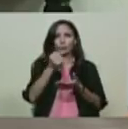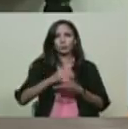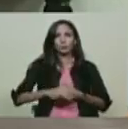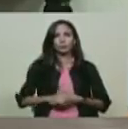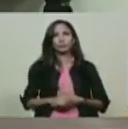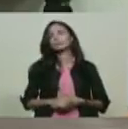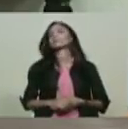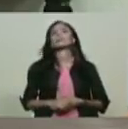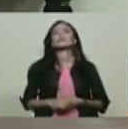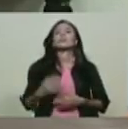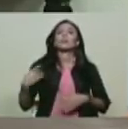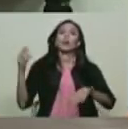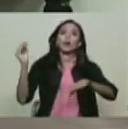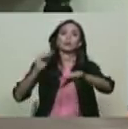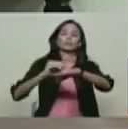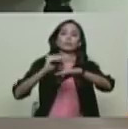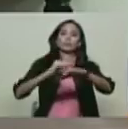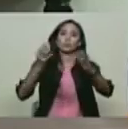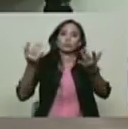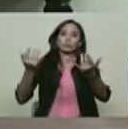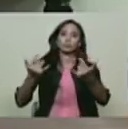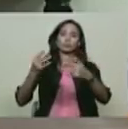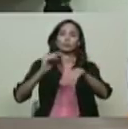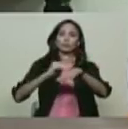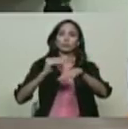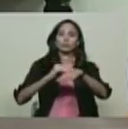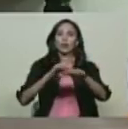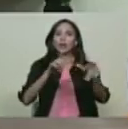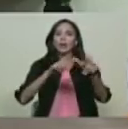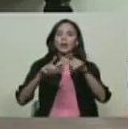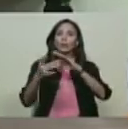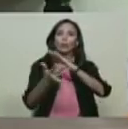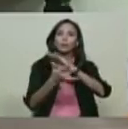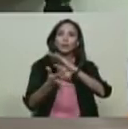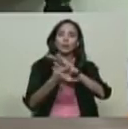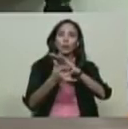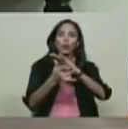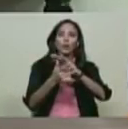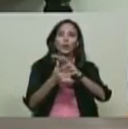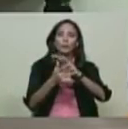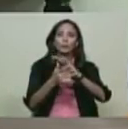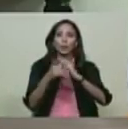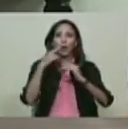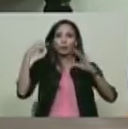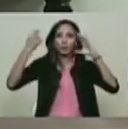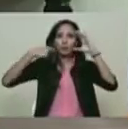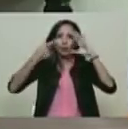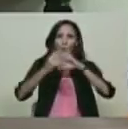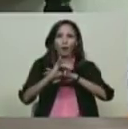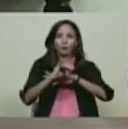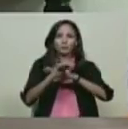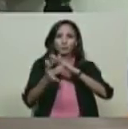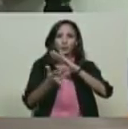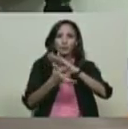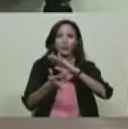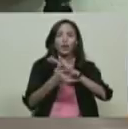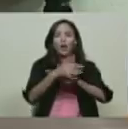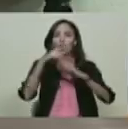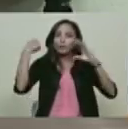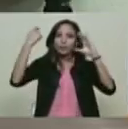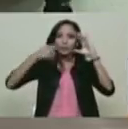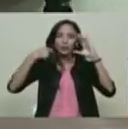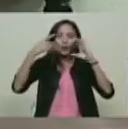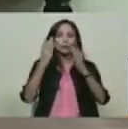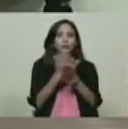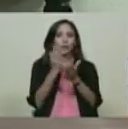Y los llamé para que ustedes, con la aplicación BQR, tenemos el video. Me gusta que el video lo tengamos a